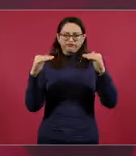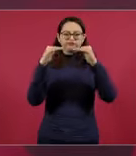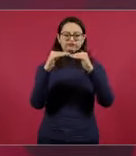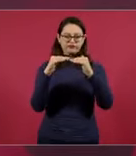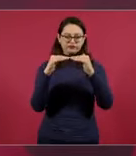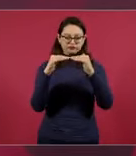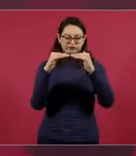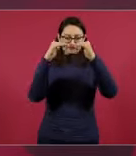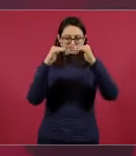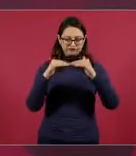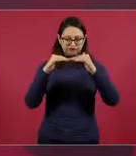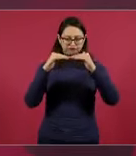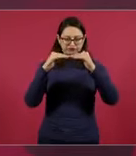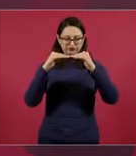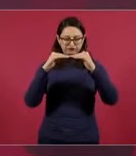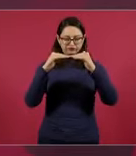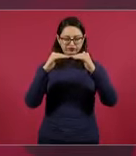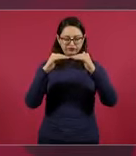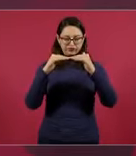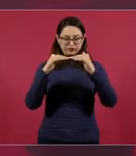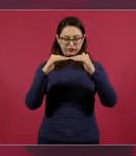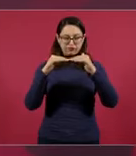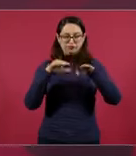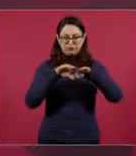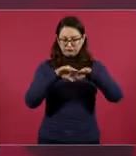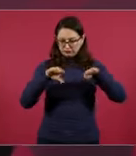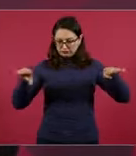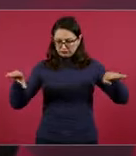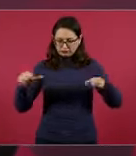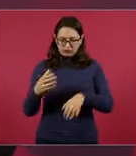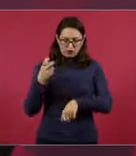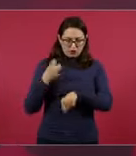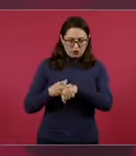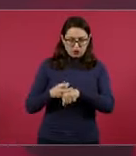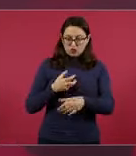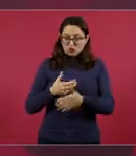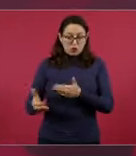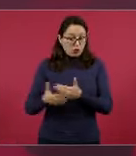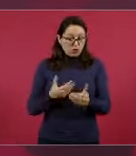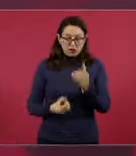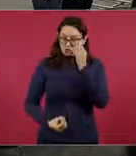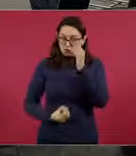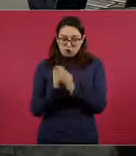encontrarse así y tener el equilibrio, eso. moderno